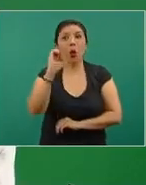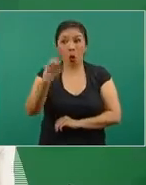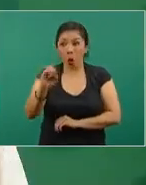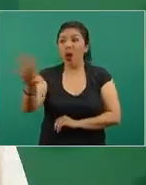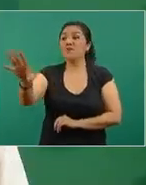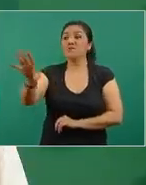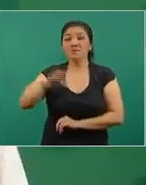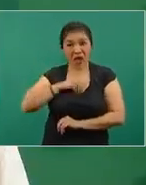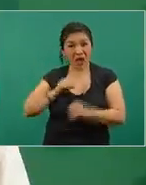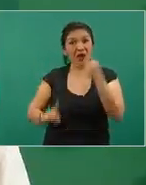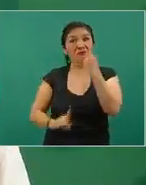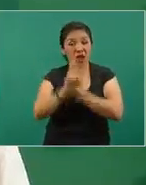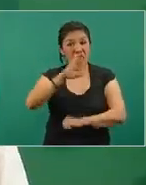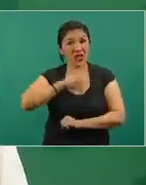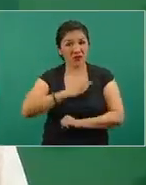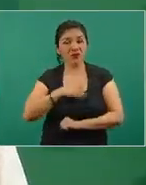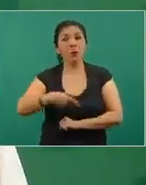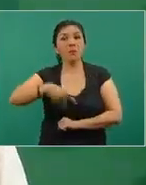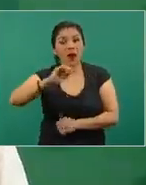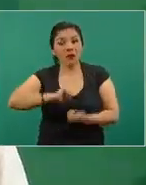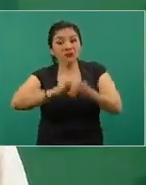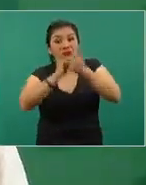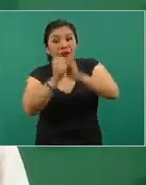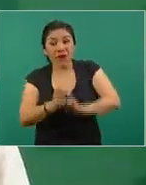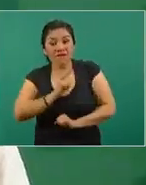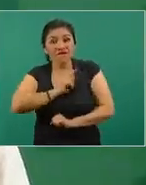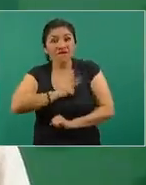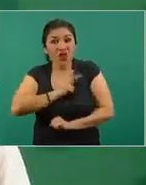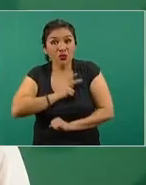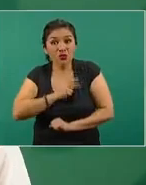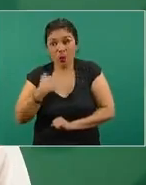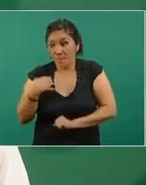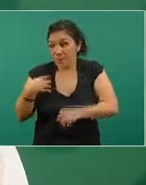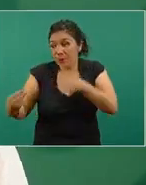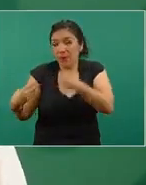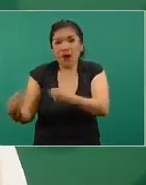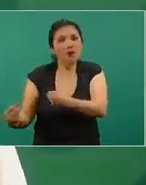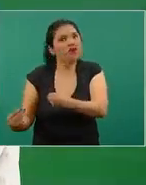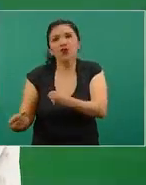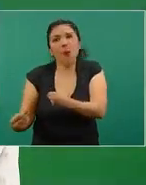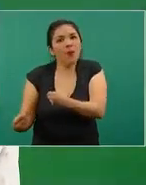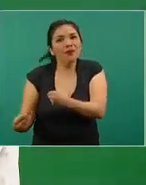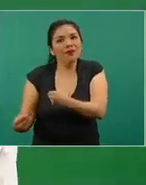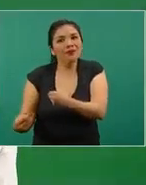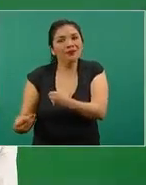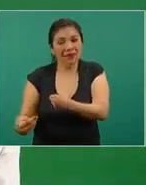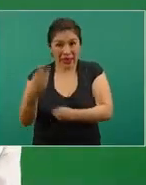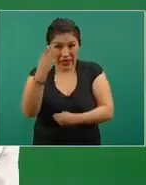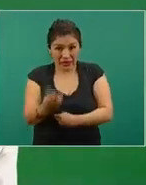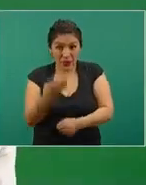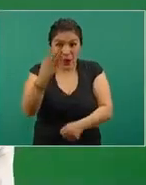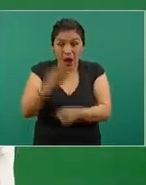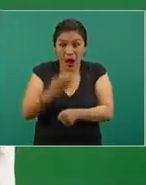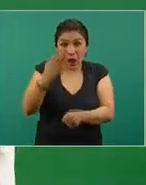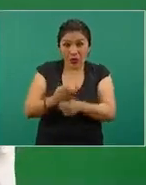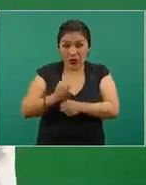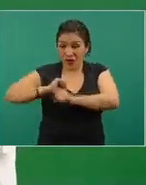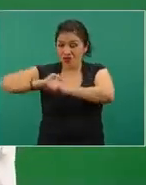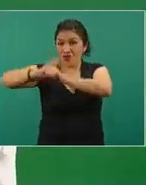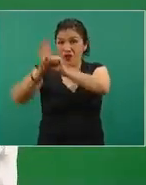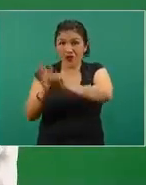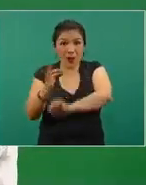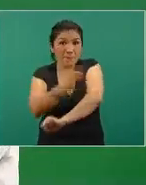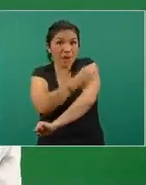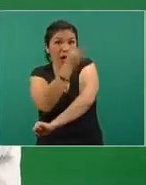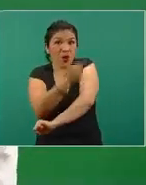no tengan el virus en una condición de portador. No se sabe todavía para las vacunas contra el virus